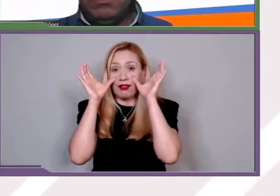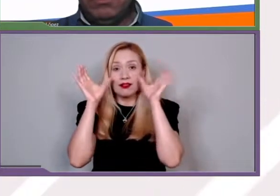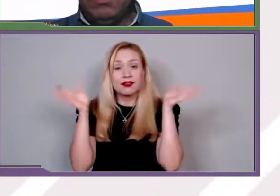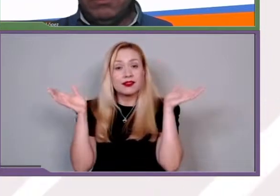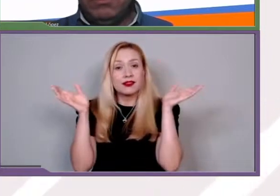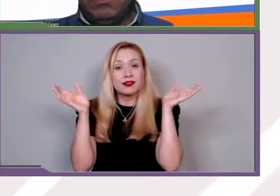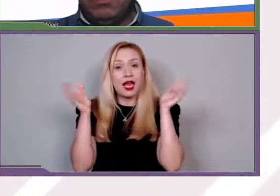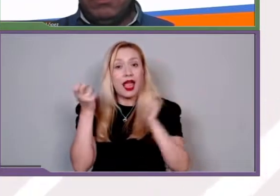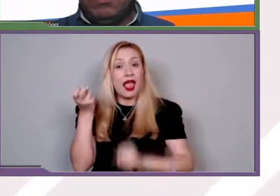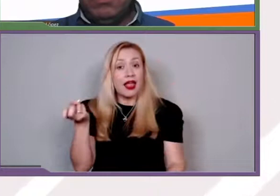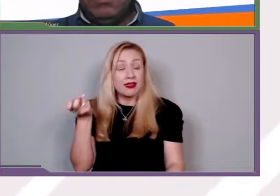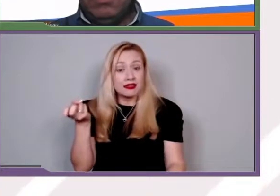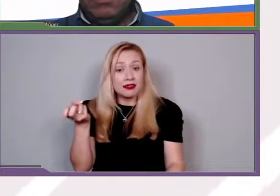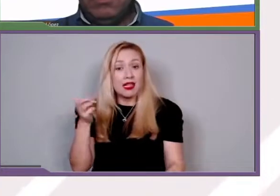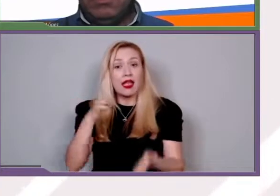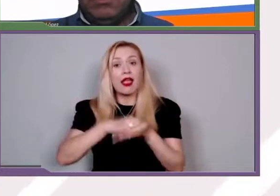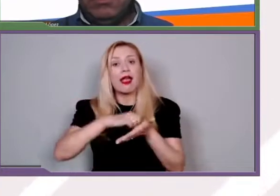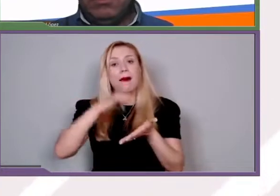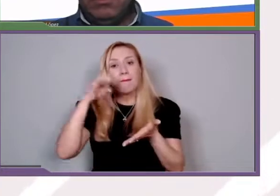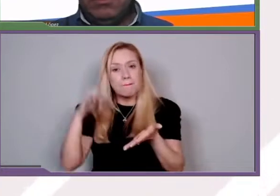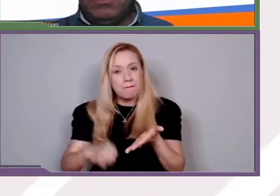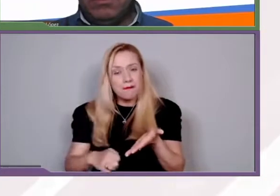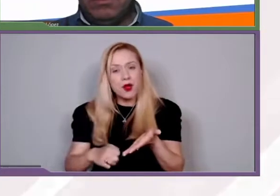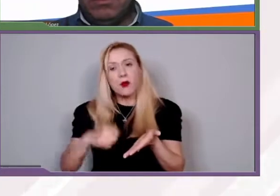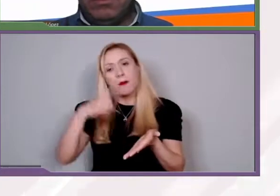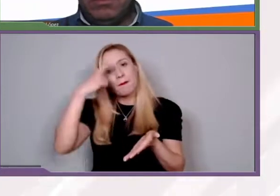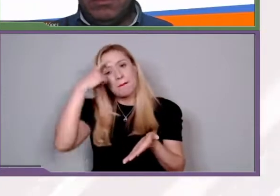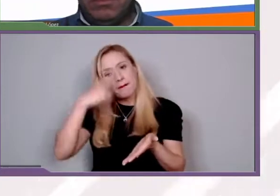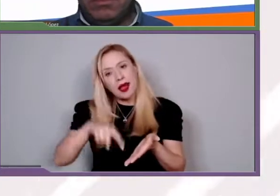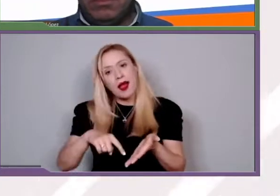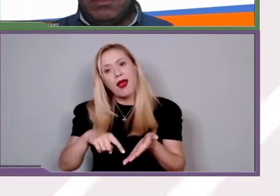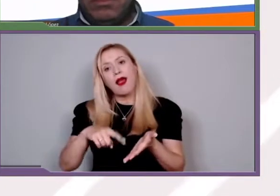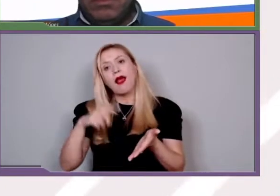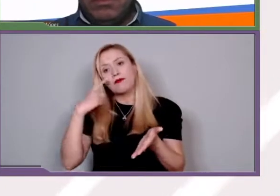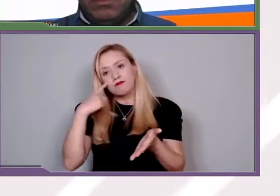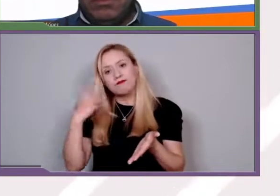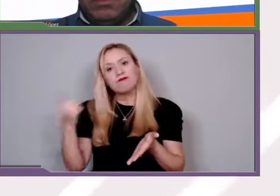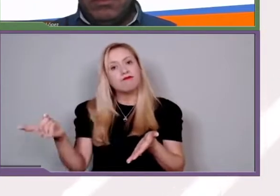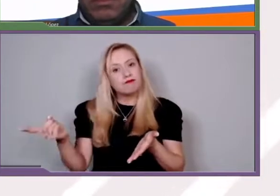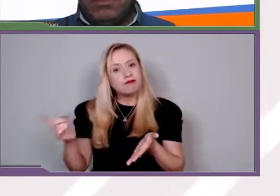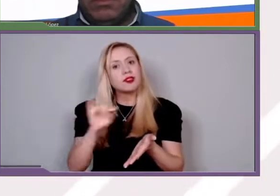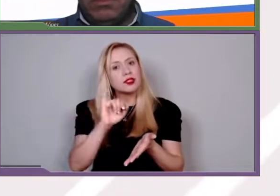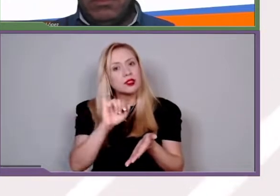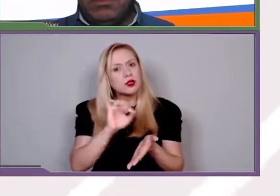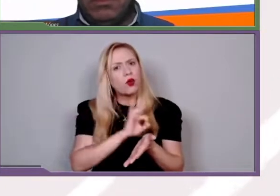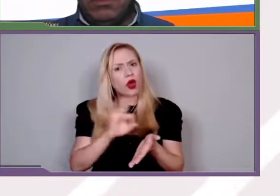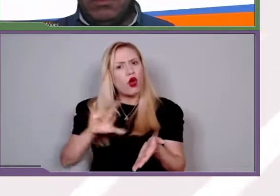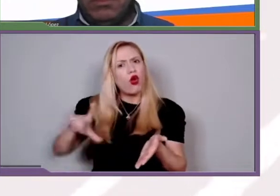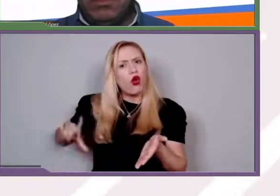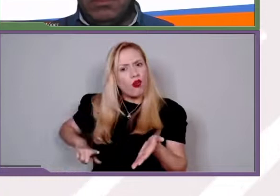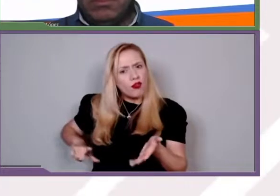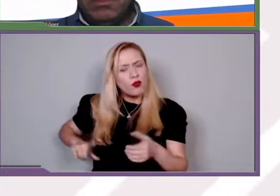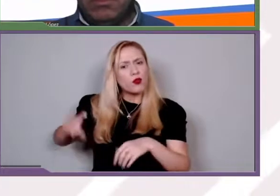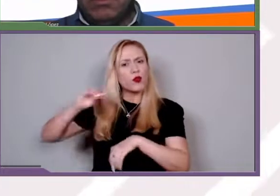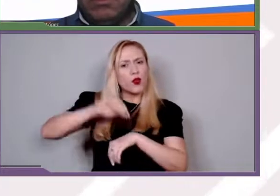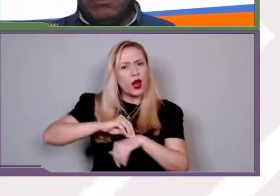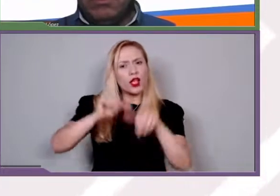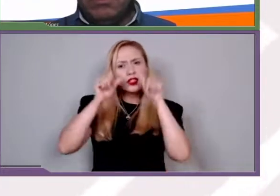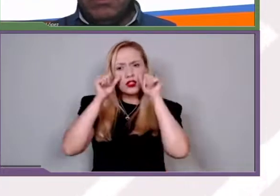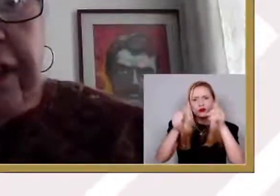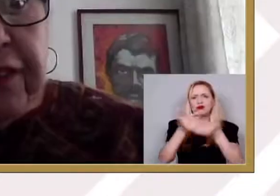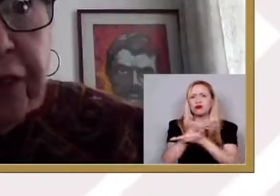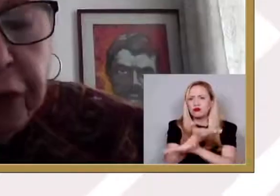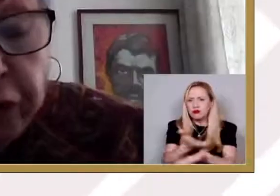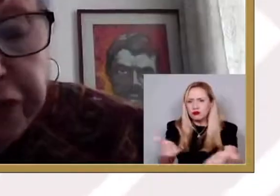este caso sentó un precedente para demostrarnos que sí son posibles las políticas públicas de